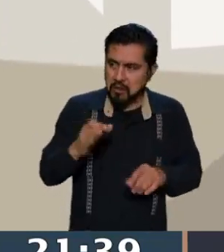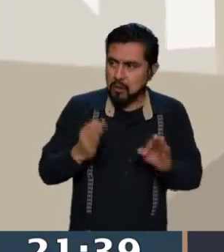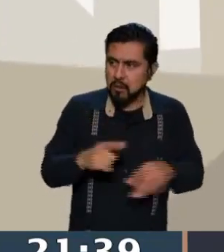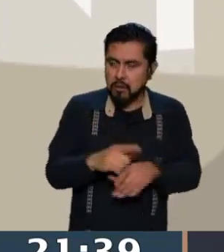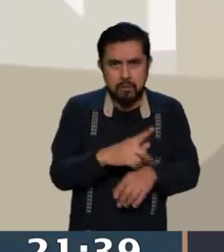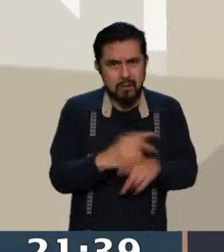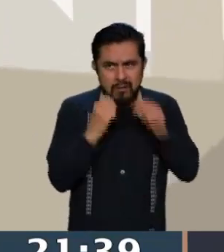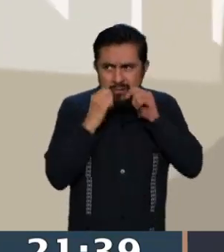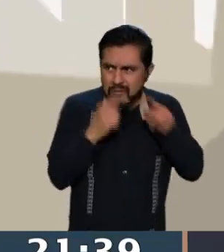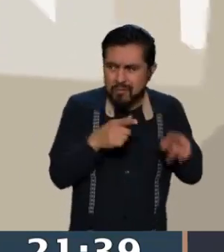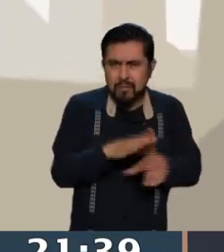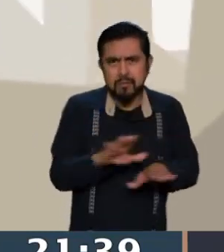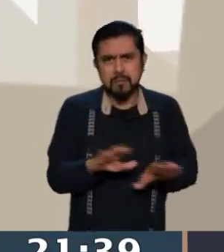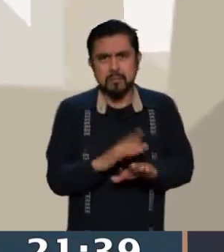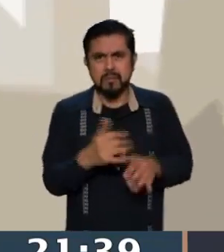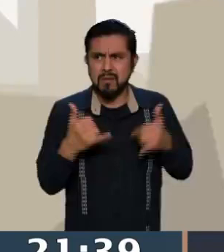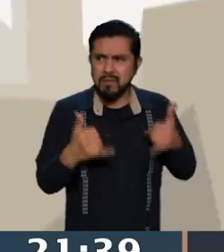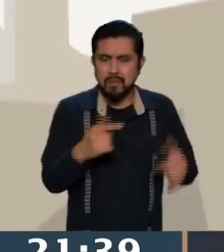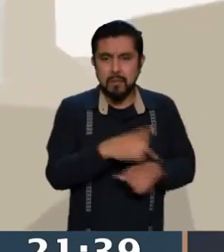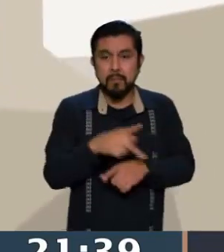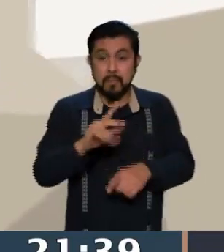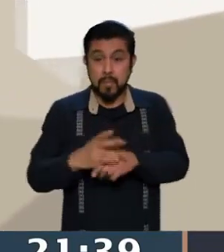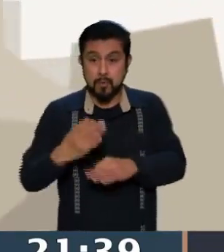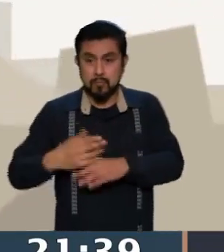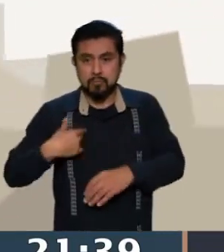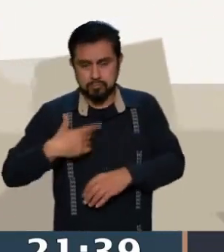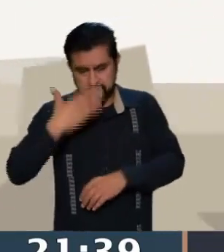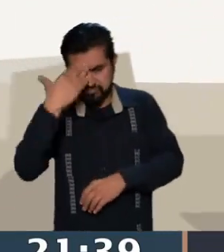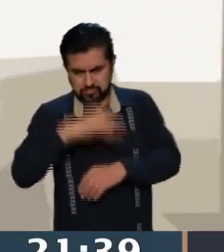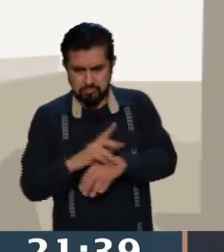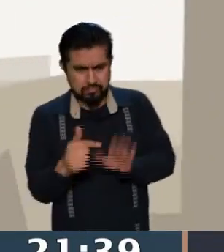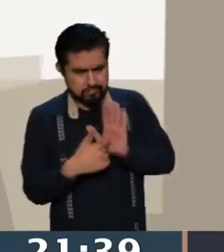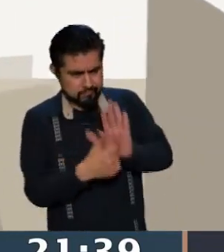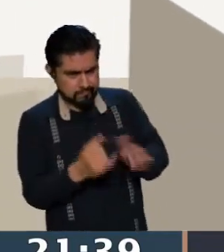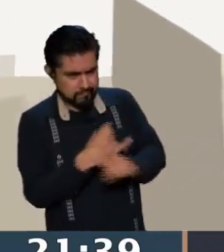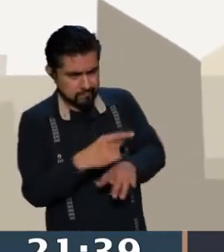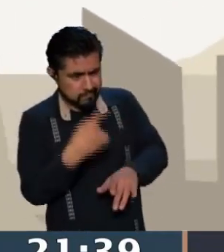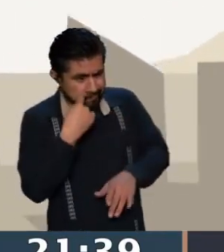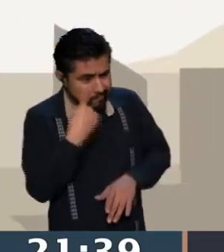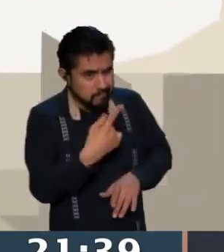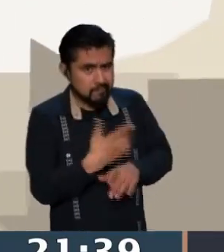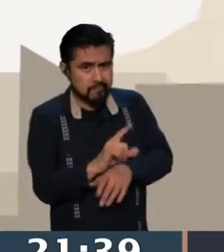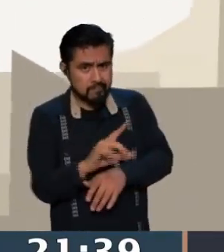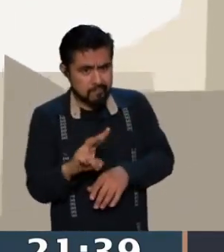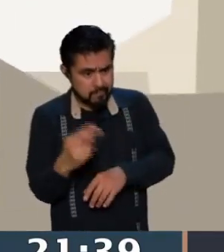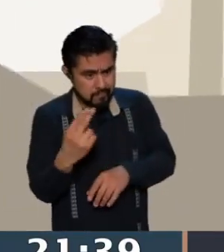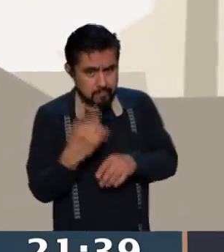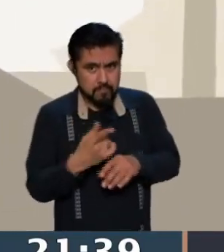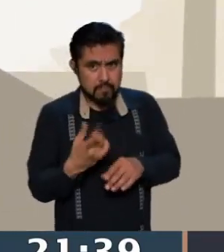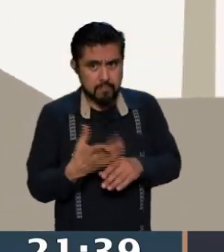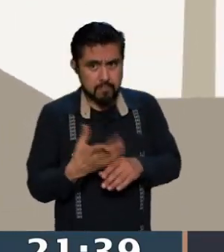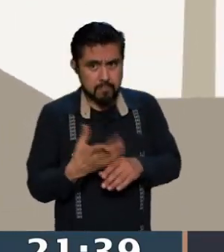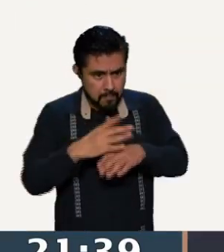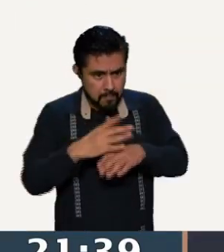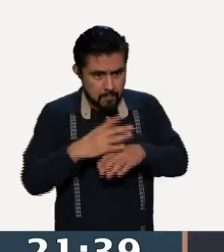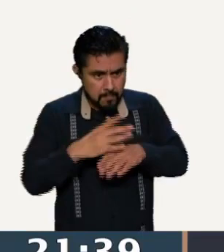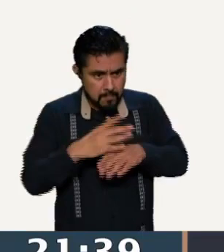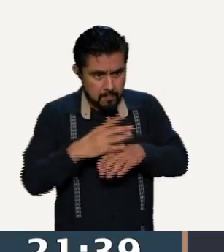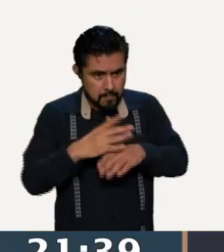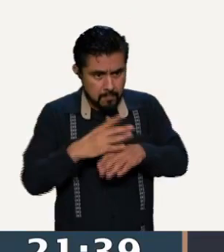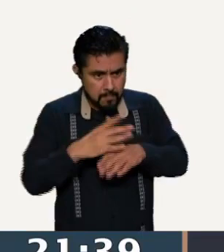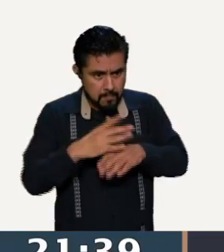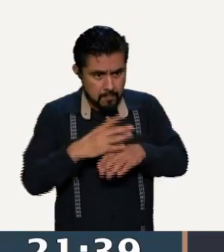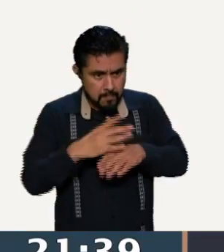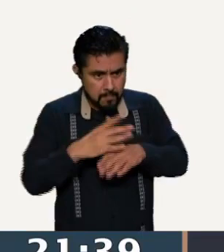en ciencias sociales, ¿eh? Hay verdades, hay mentiras y estadística. Entonces, pues también aguas con eso, porque mucho de lo que